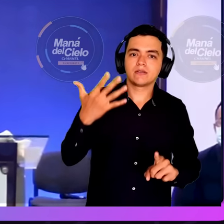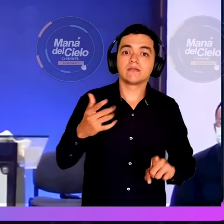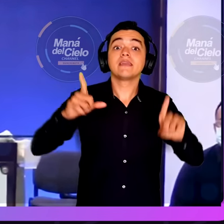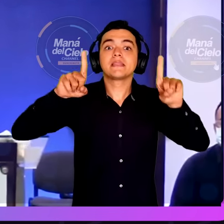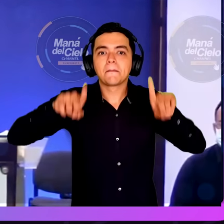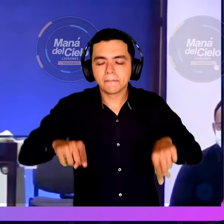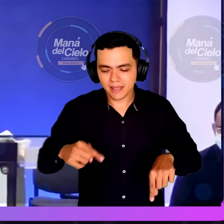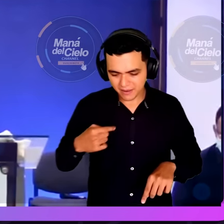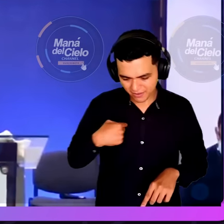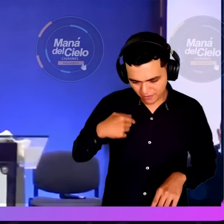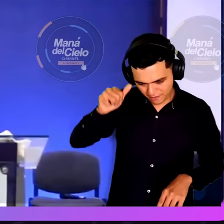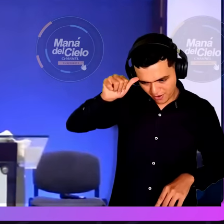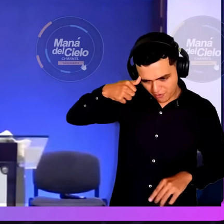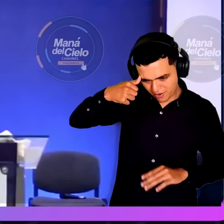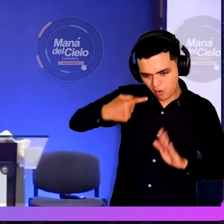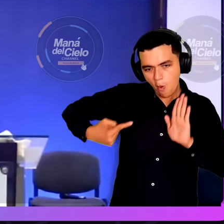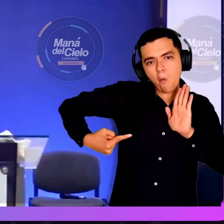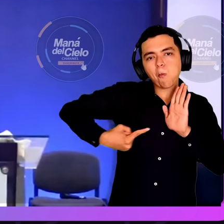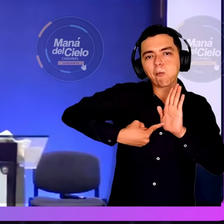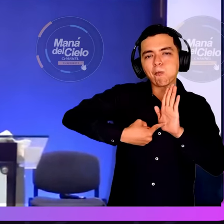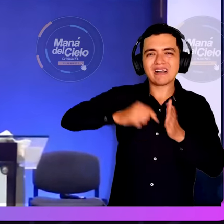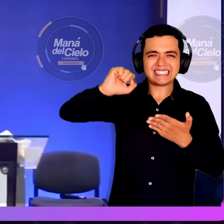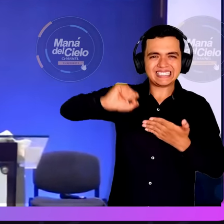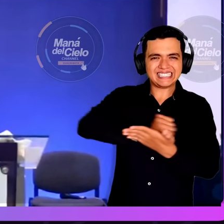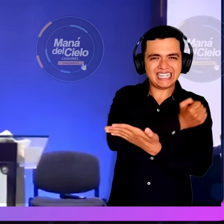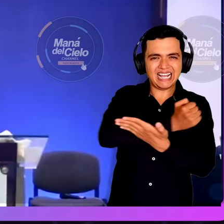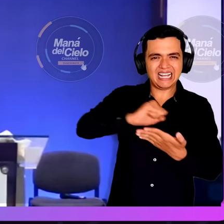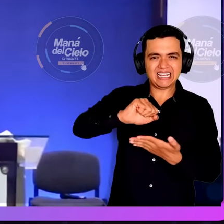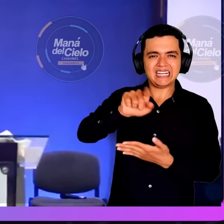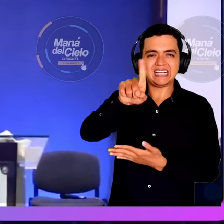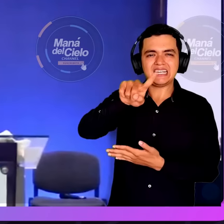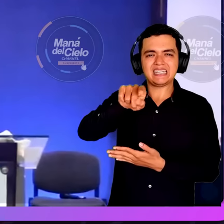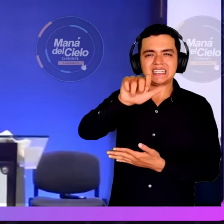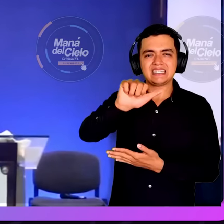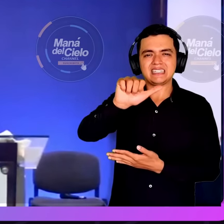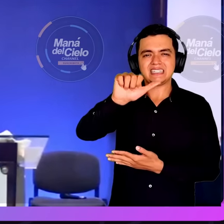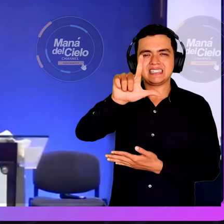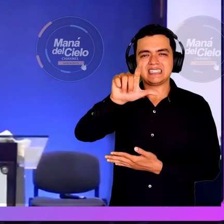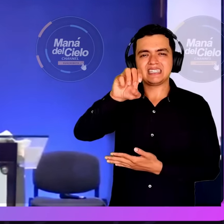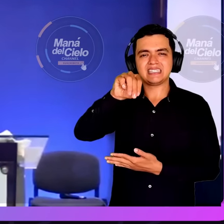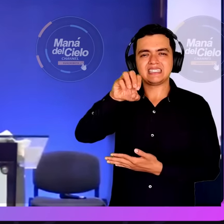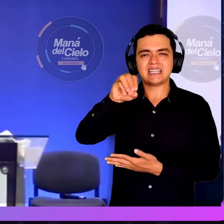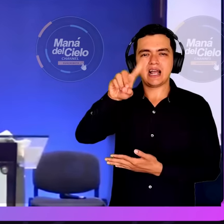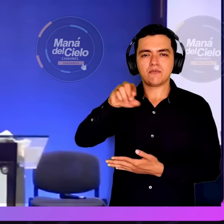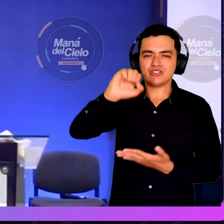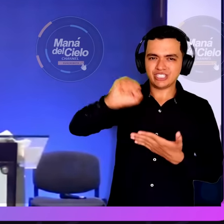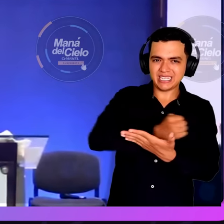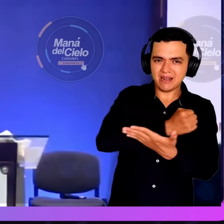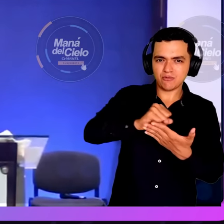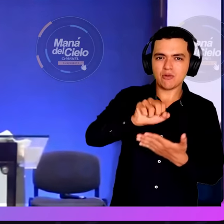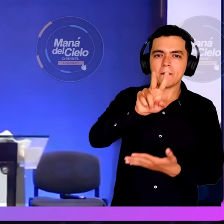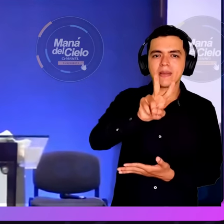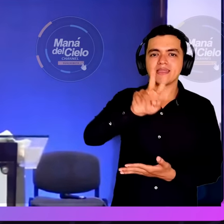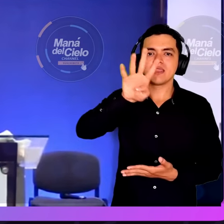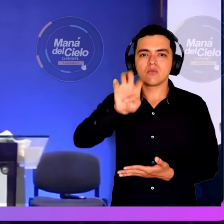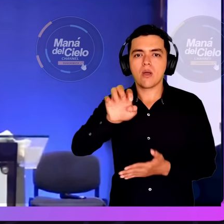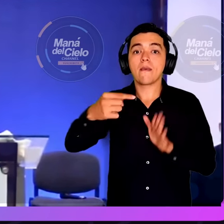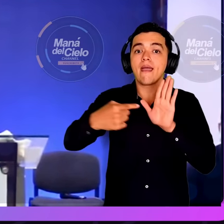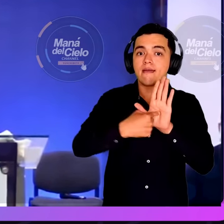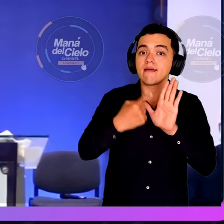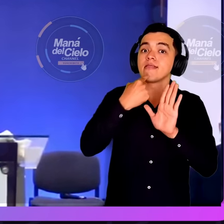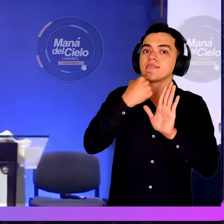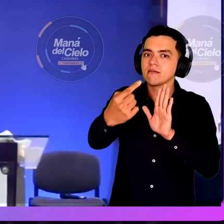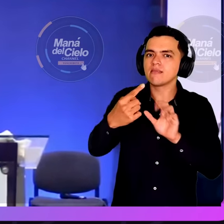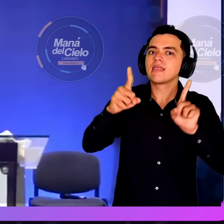yo quiero oler más a ti. Hubo un coro que me marcó aquí en la iglesia central de Bucaramanga, cuando Dios comenzó,